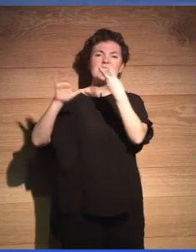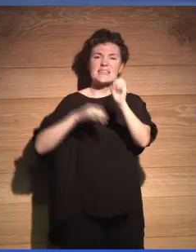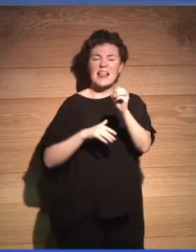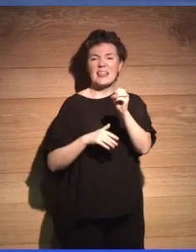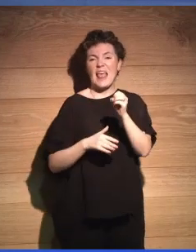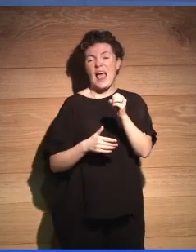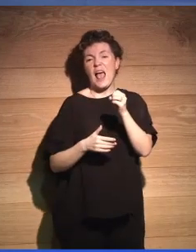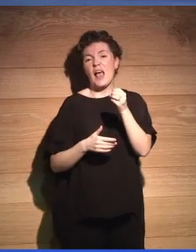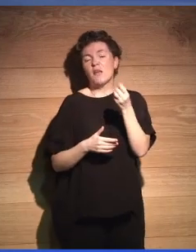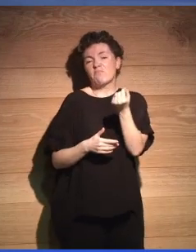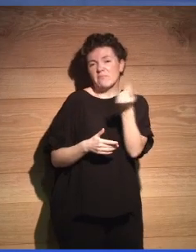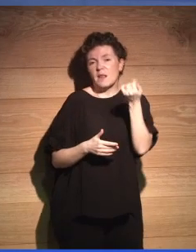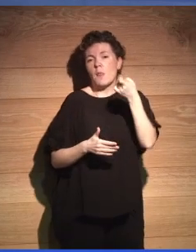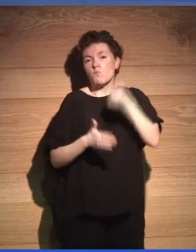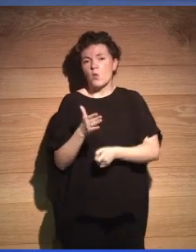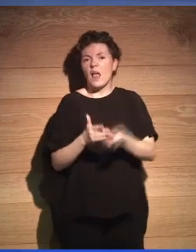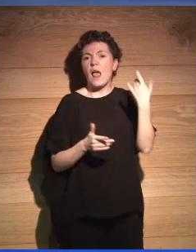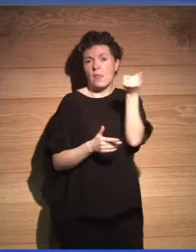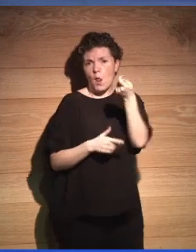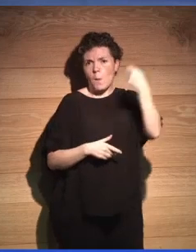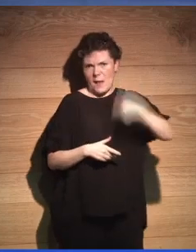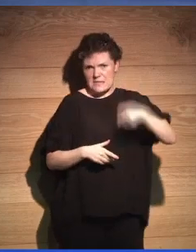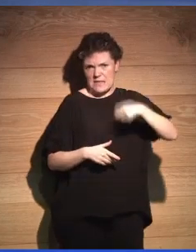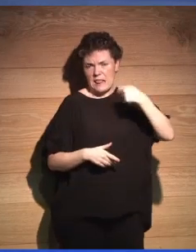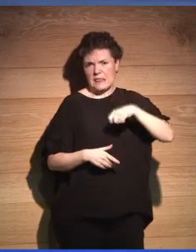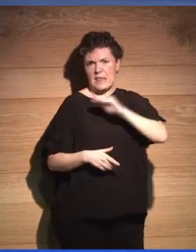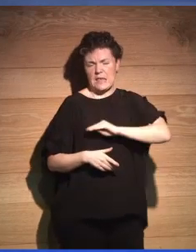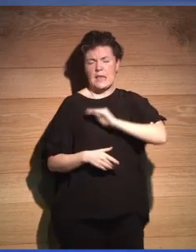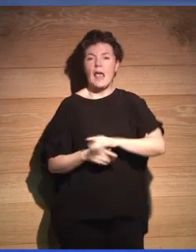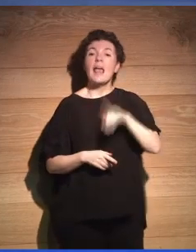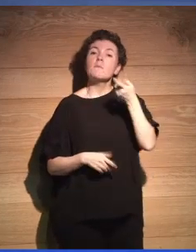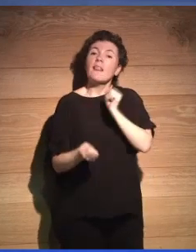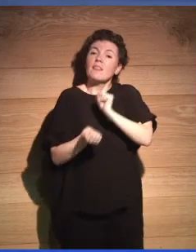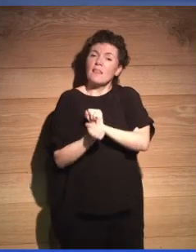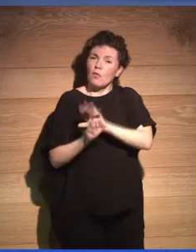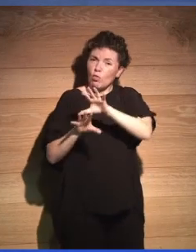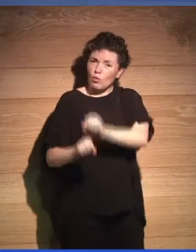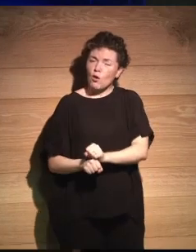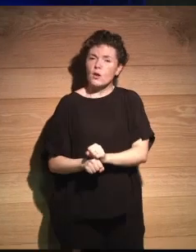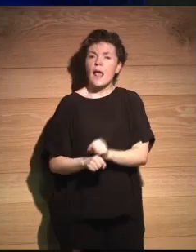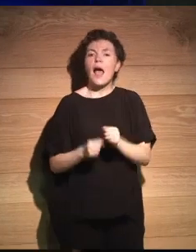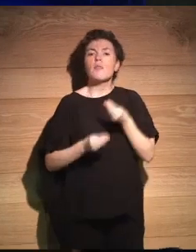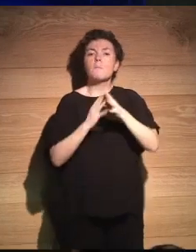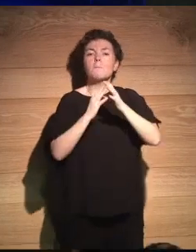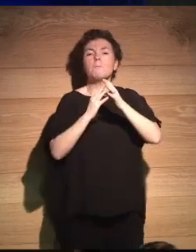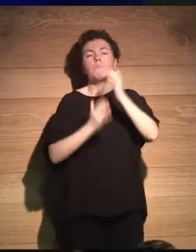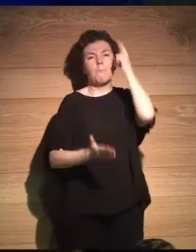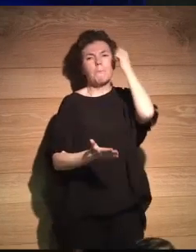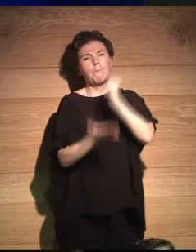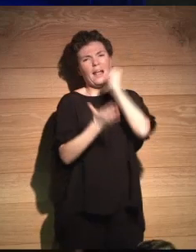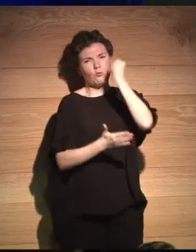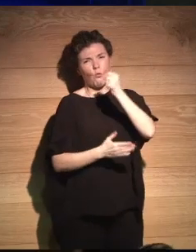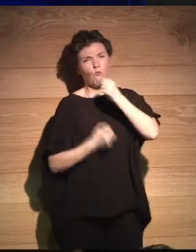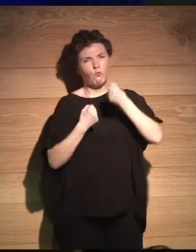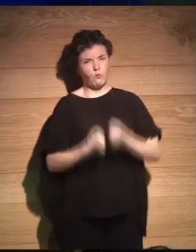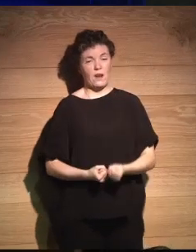una cantidad bastante grande en esa época. Y también esa detención causó un impacto muy grande.